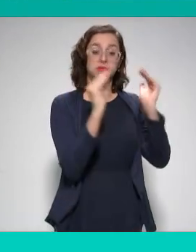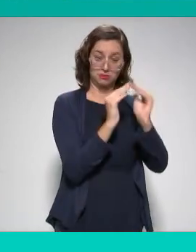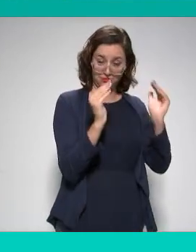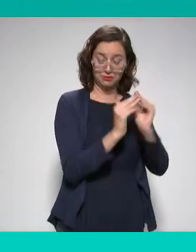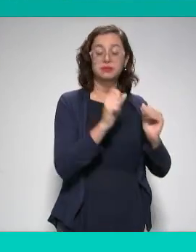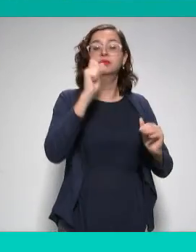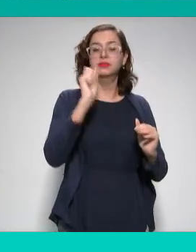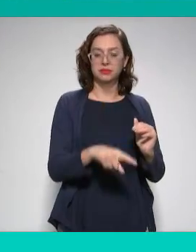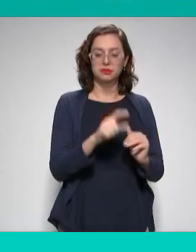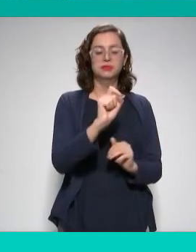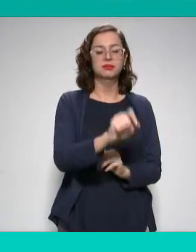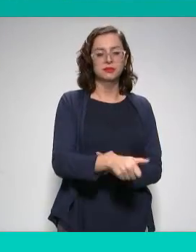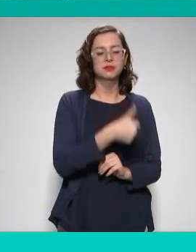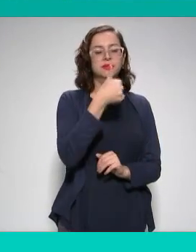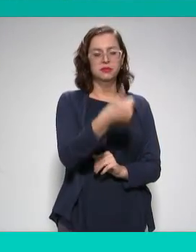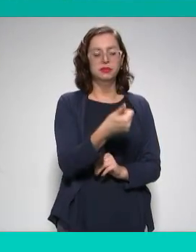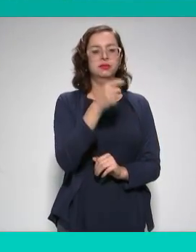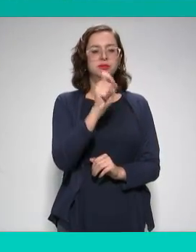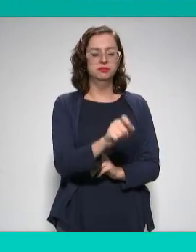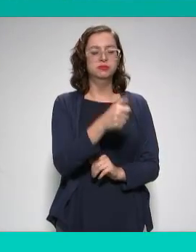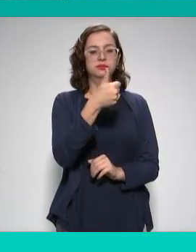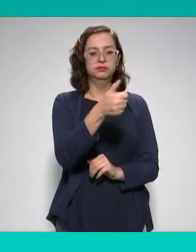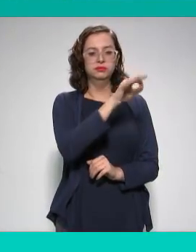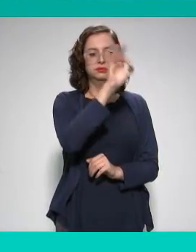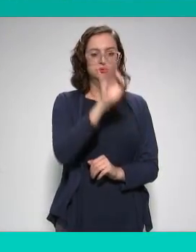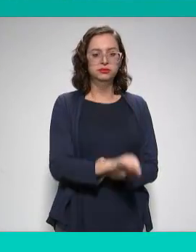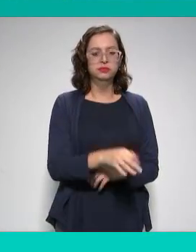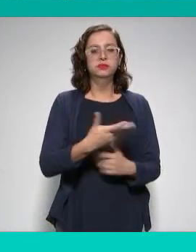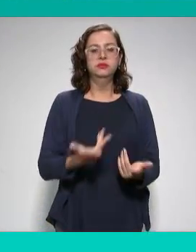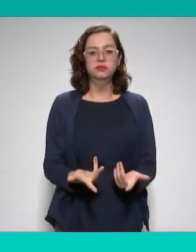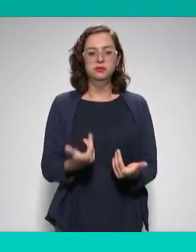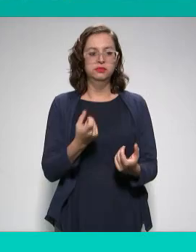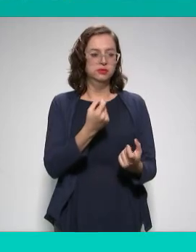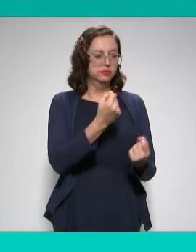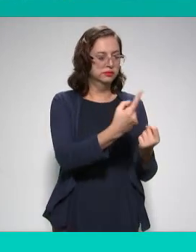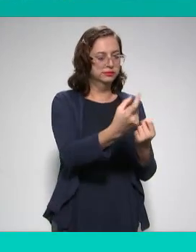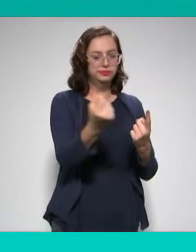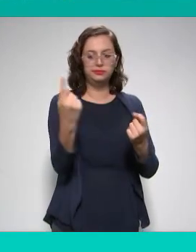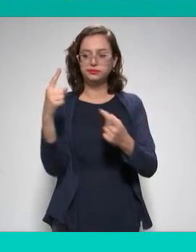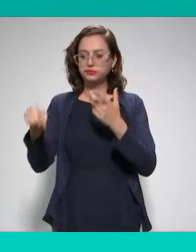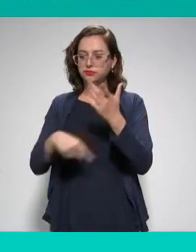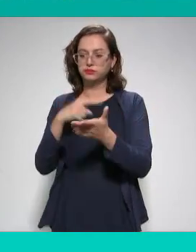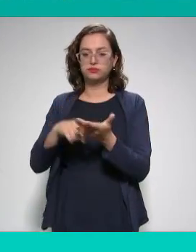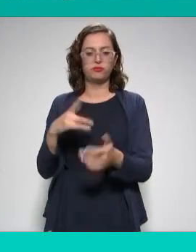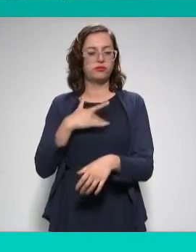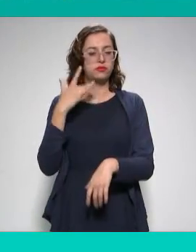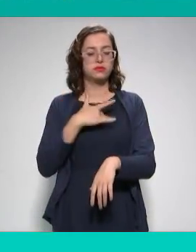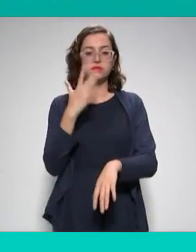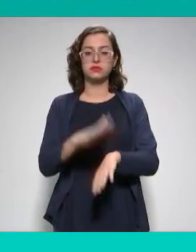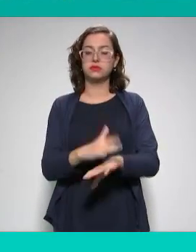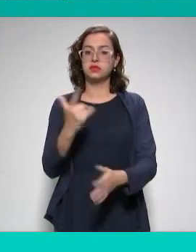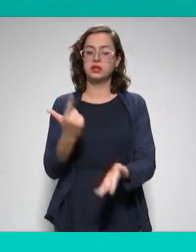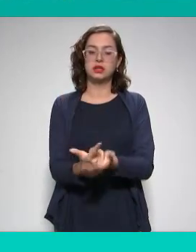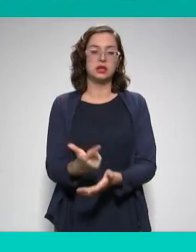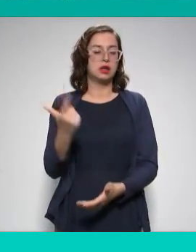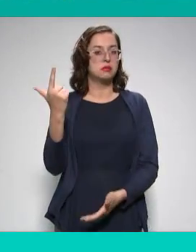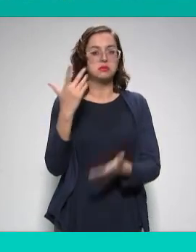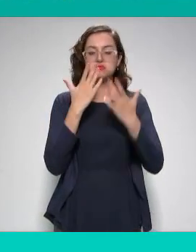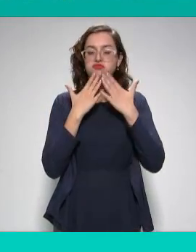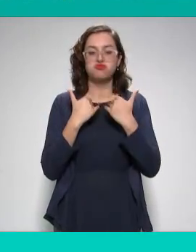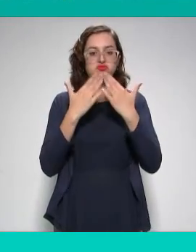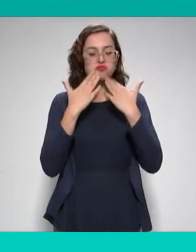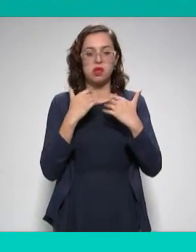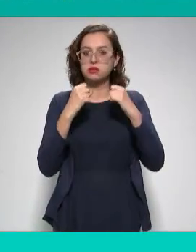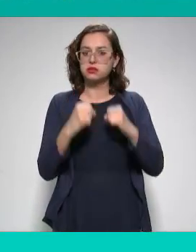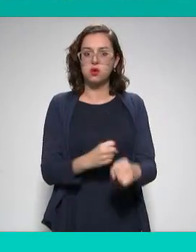casa el 26.6 por ciento algunos de los lugares con mayor percepción de inseguridad para las mujeres